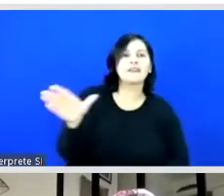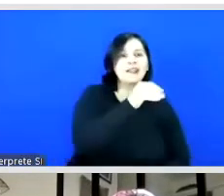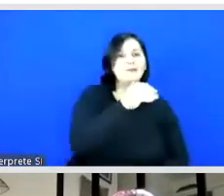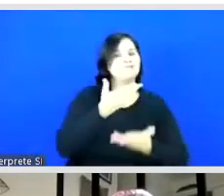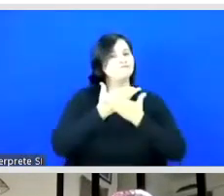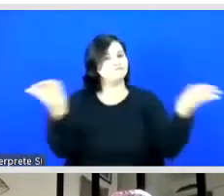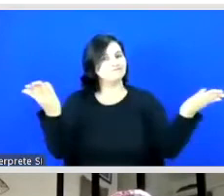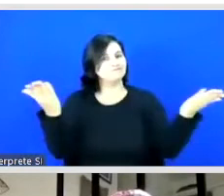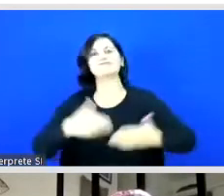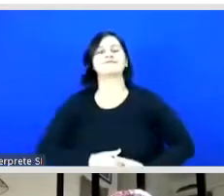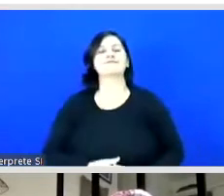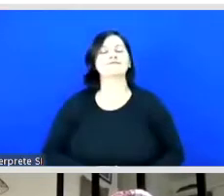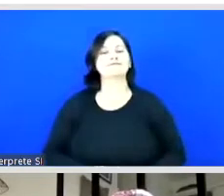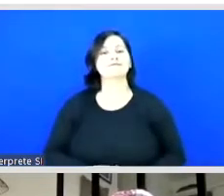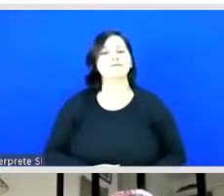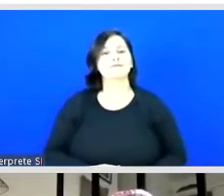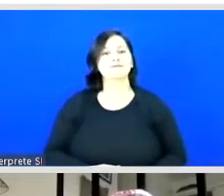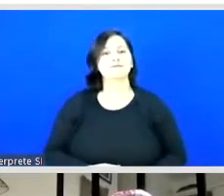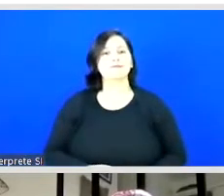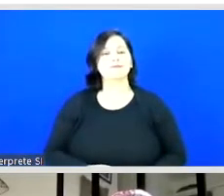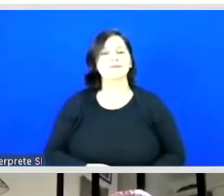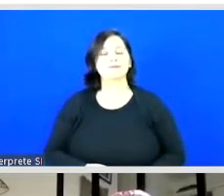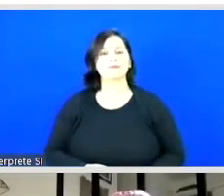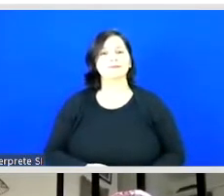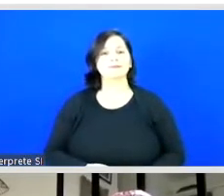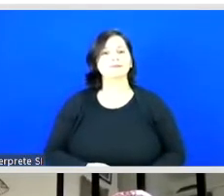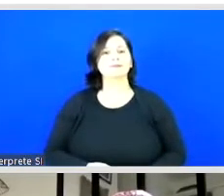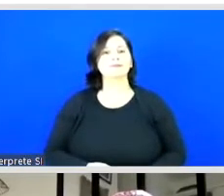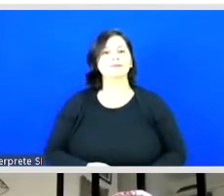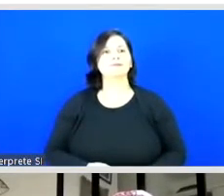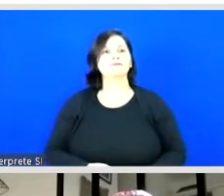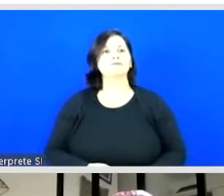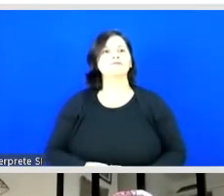que no sabe nada de inglés, pero tengo interpretación.